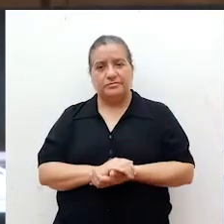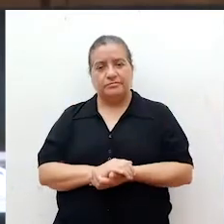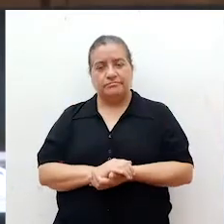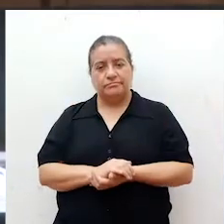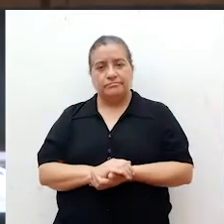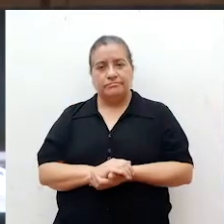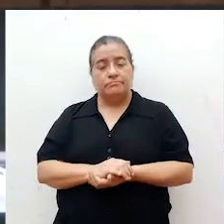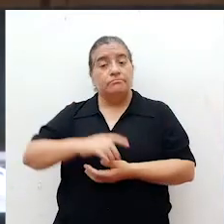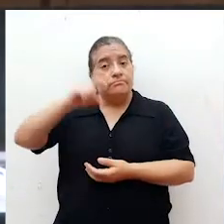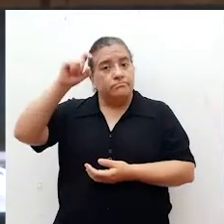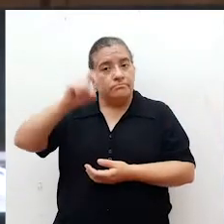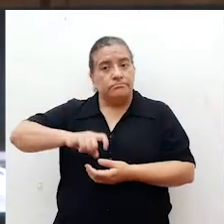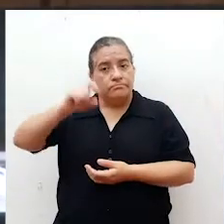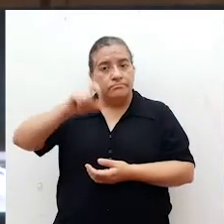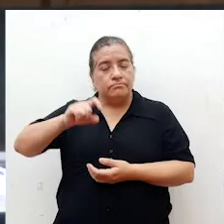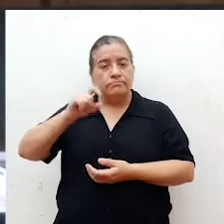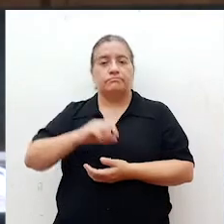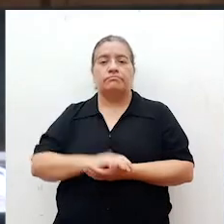falta de transparencia.